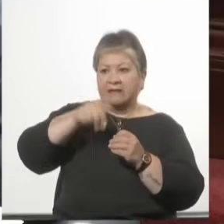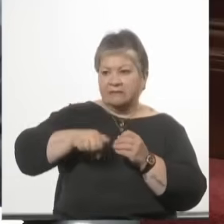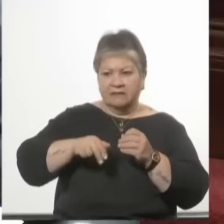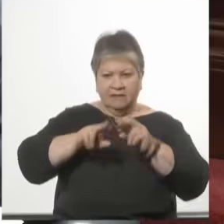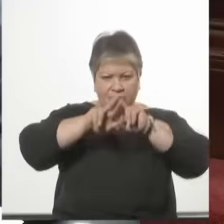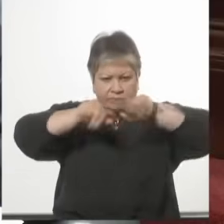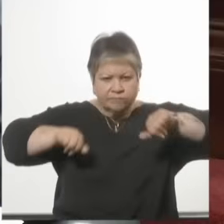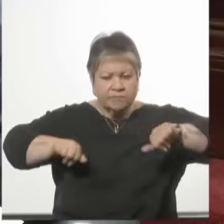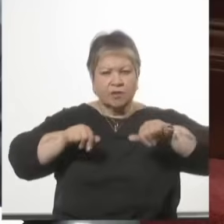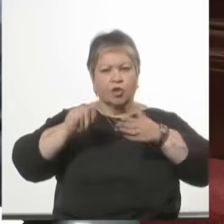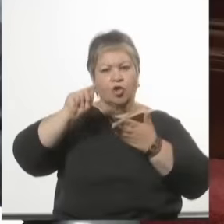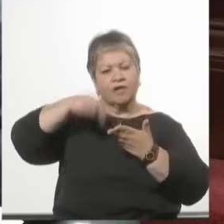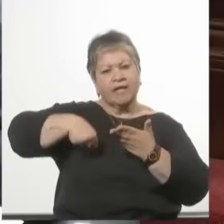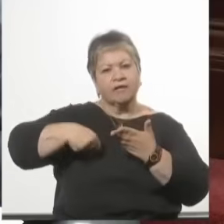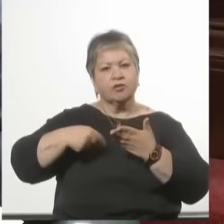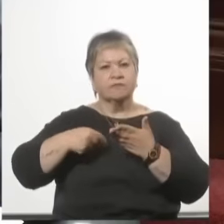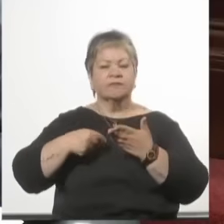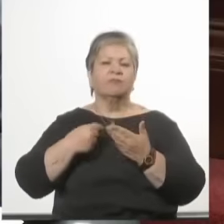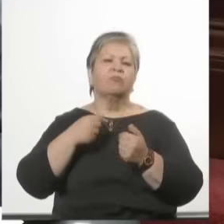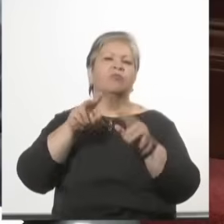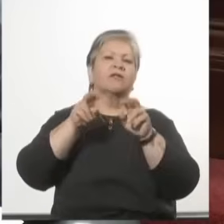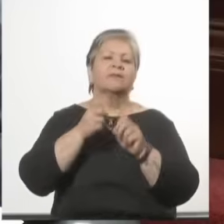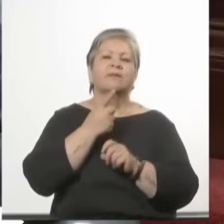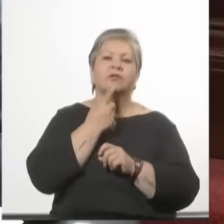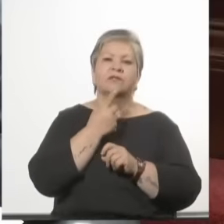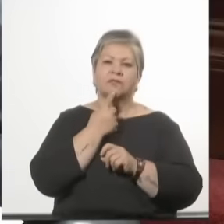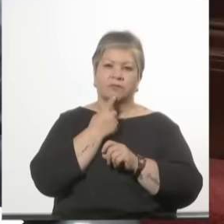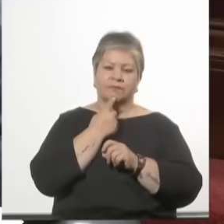en esta situación sería por razones políticas